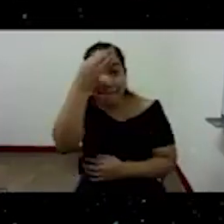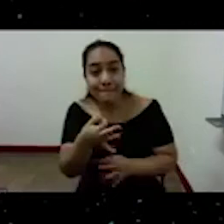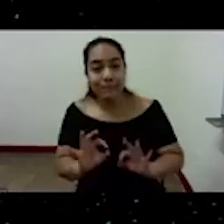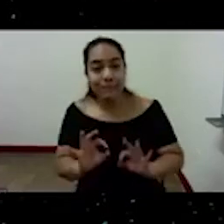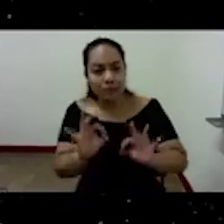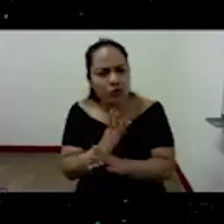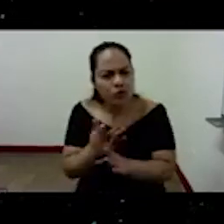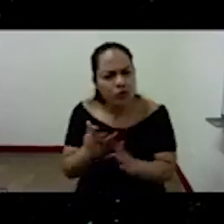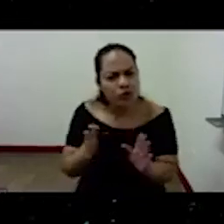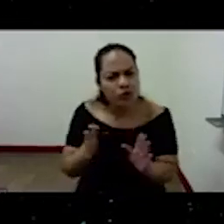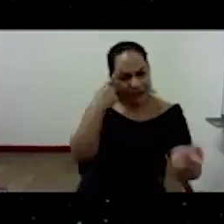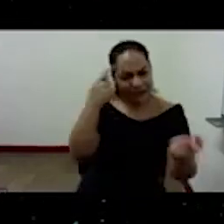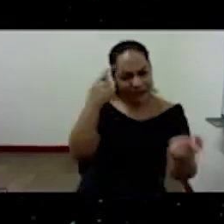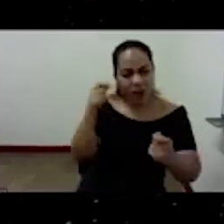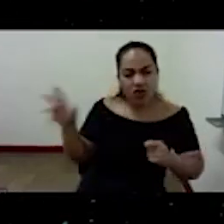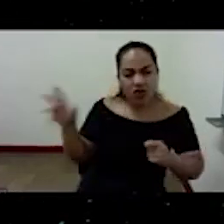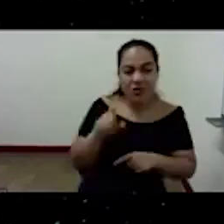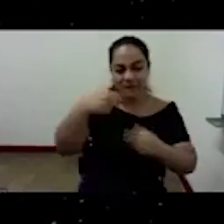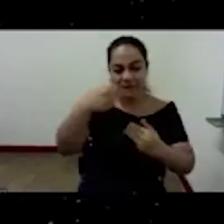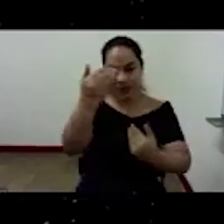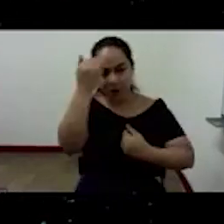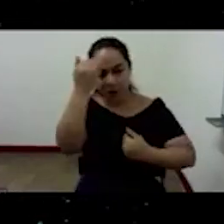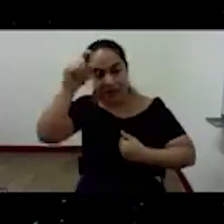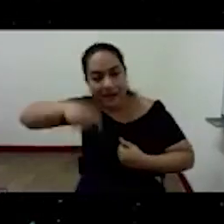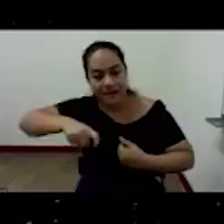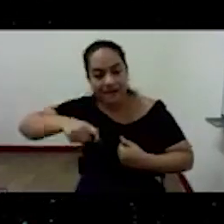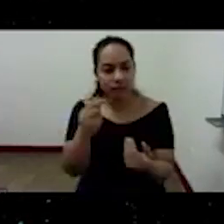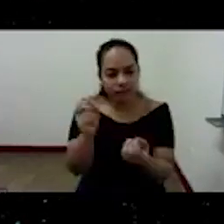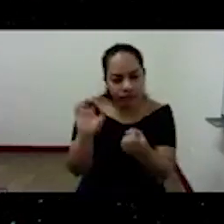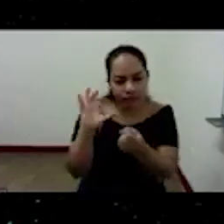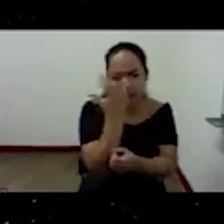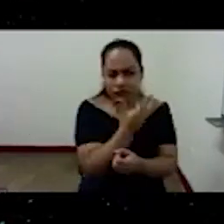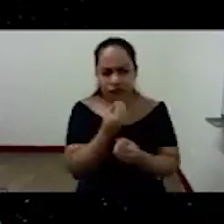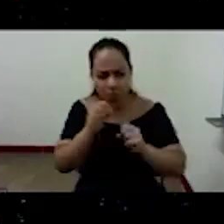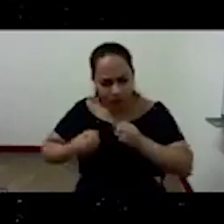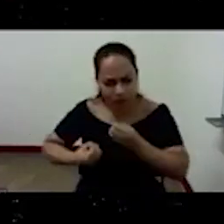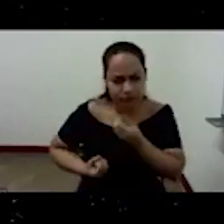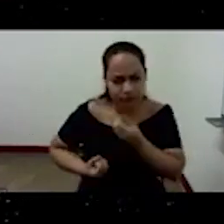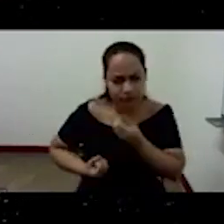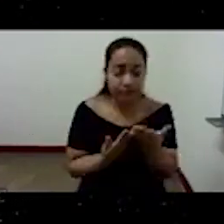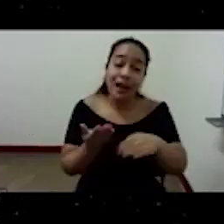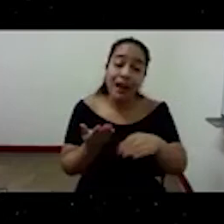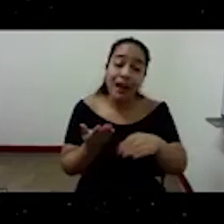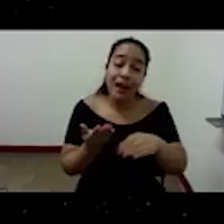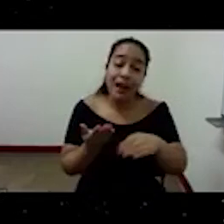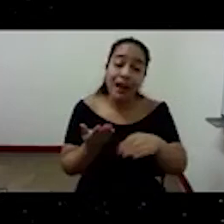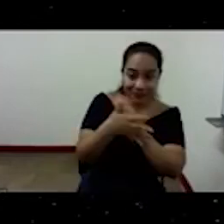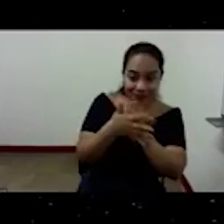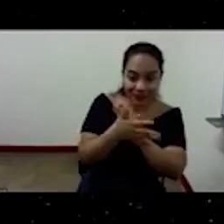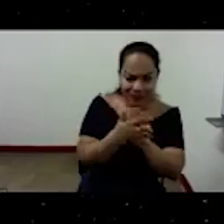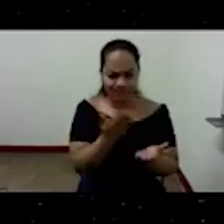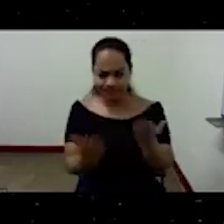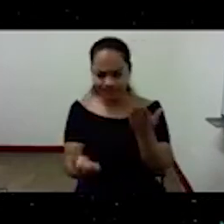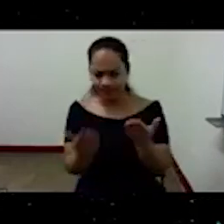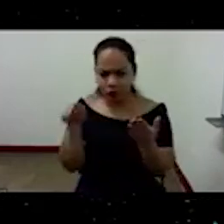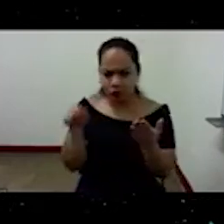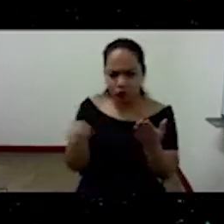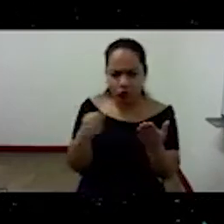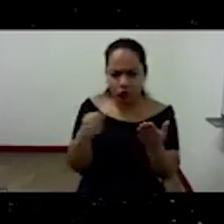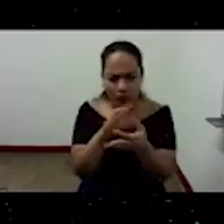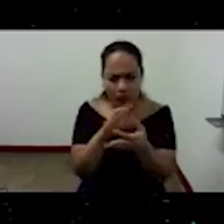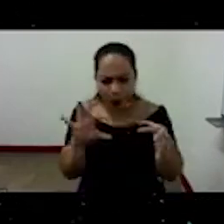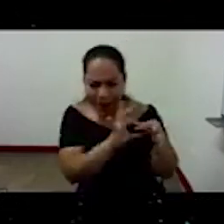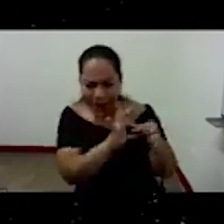ser consciente para ser bello. Es, como he dicho, el paralelo del axioma socrático: todo